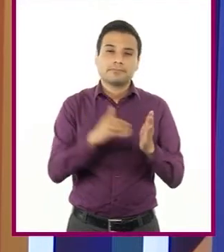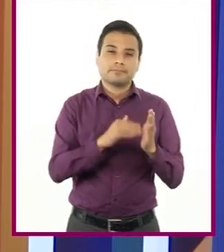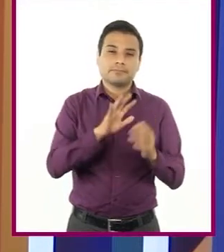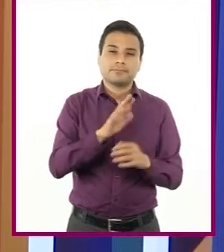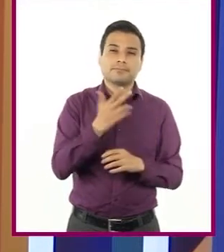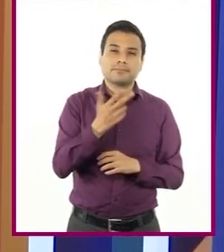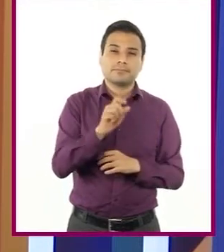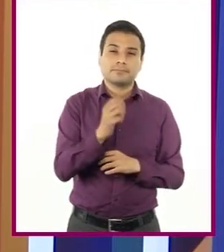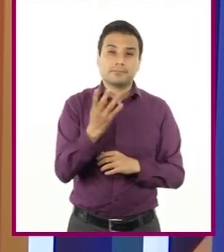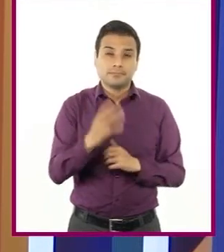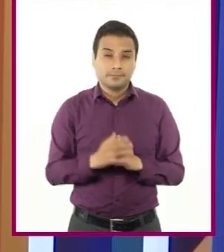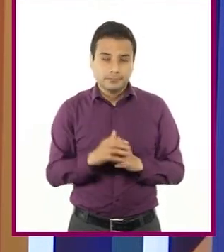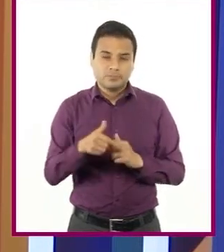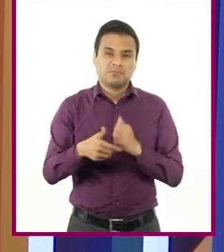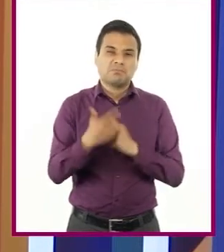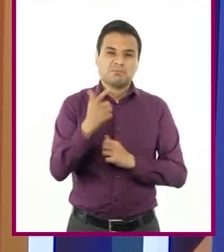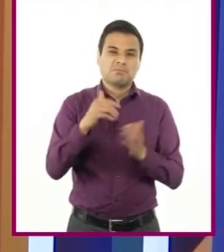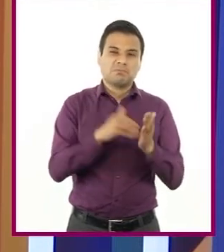58.4 y los